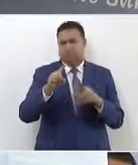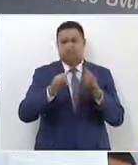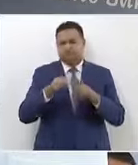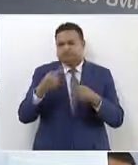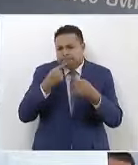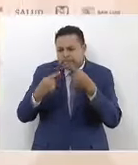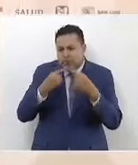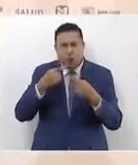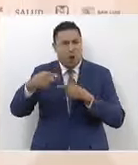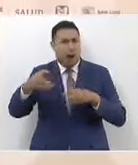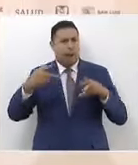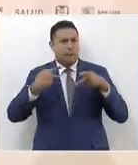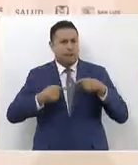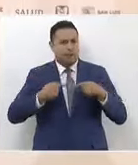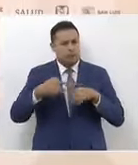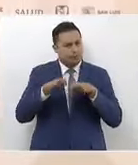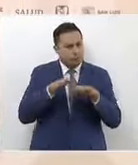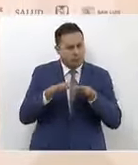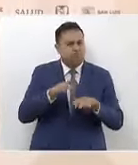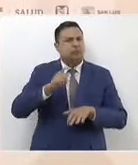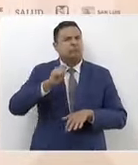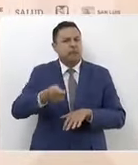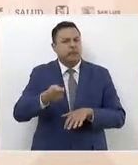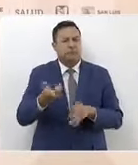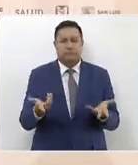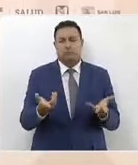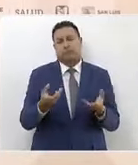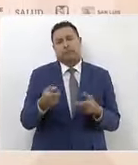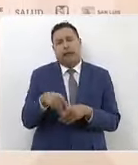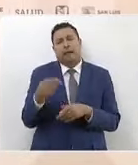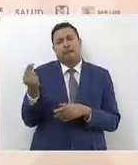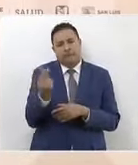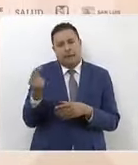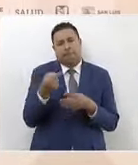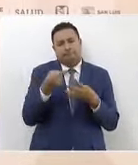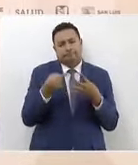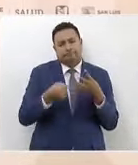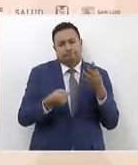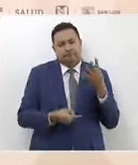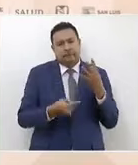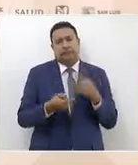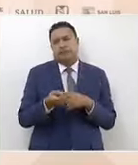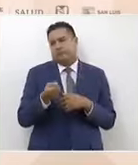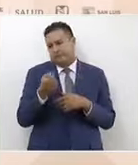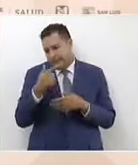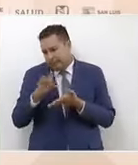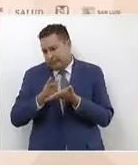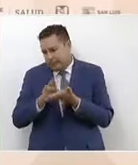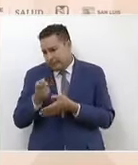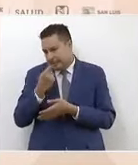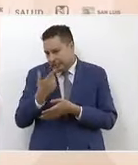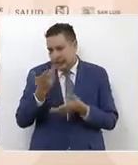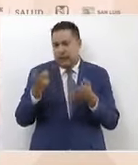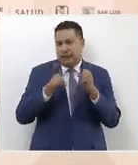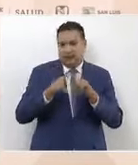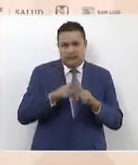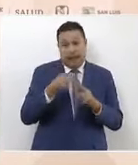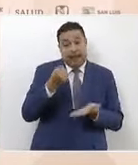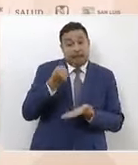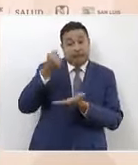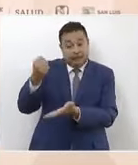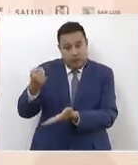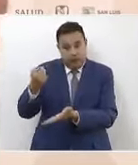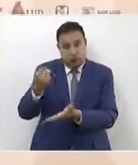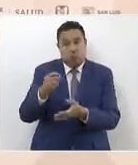con los trabajadores, con los propios usuarios? Pues muchas necesidades, necesidades de abasto, necesidades de invertir. Y así vino